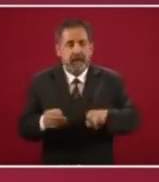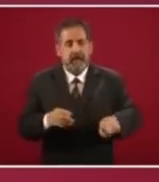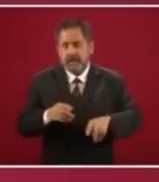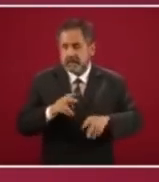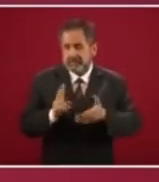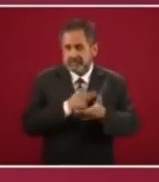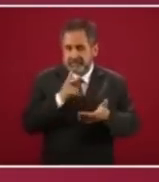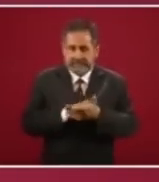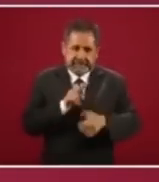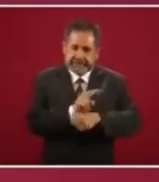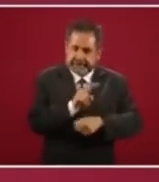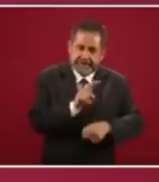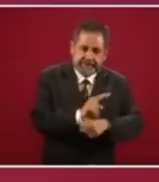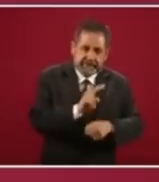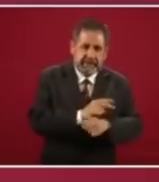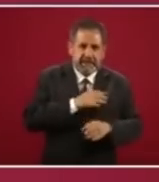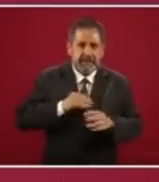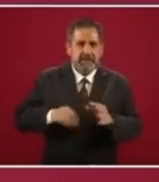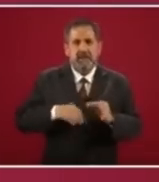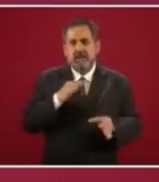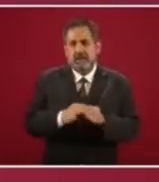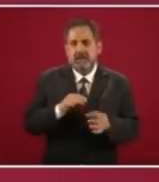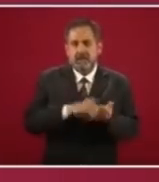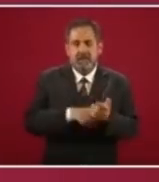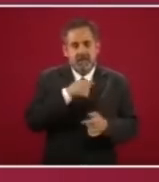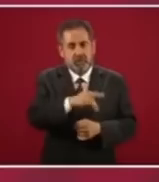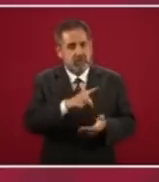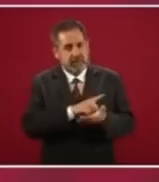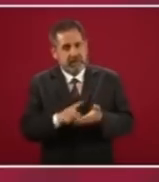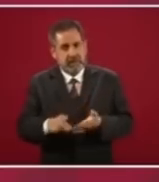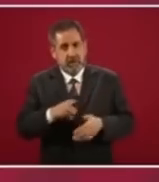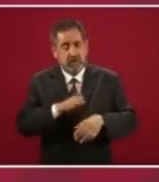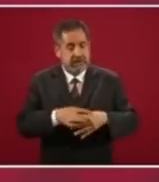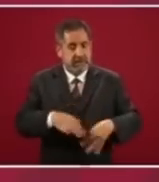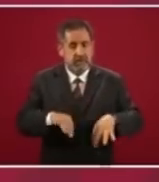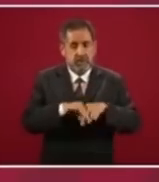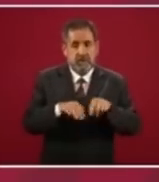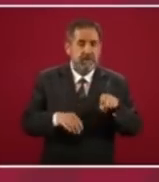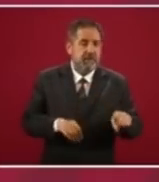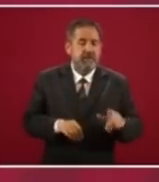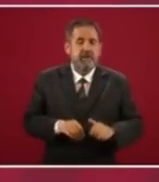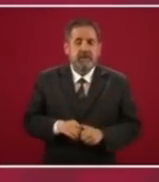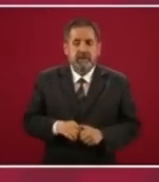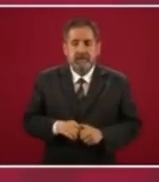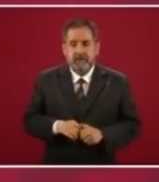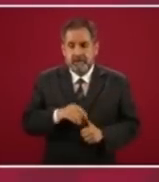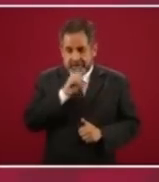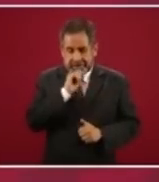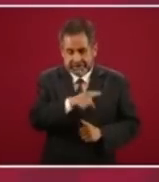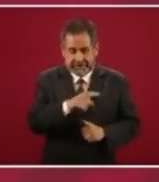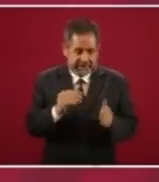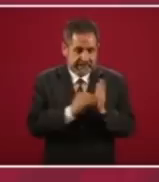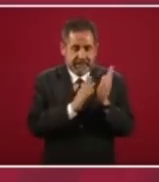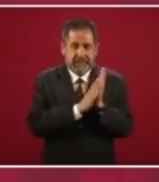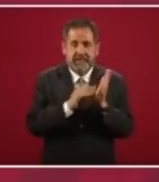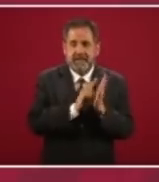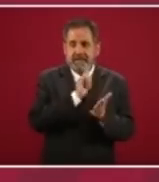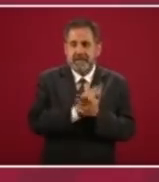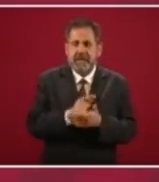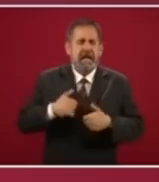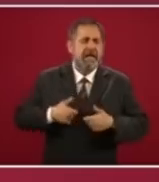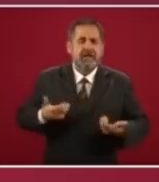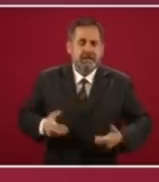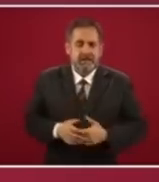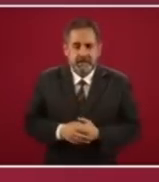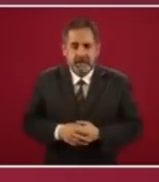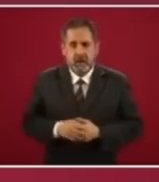se dé cumplimiento a estos derechos básicos establecidos en la ley. Entonces, ¿qué estamos